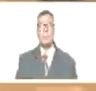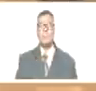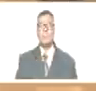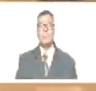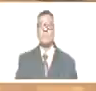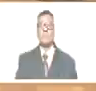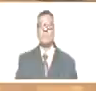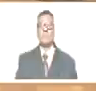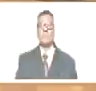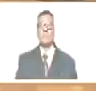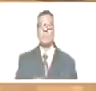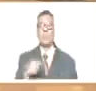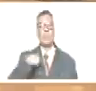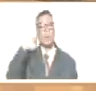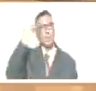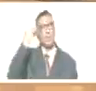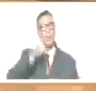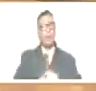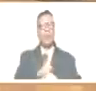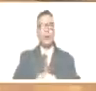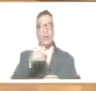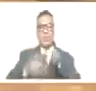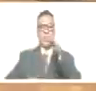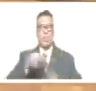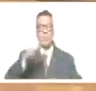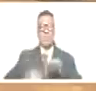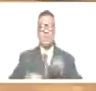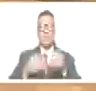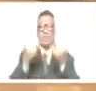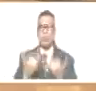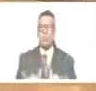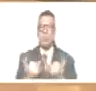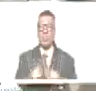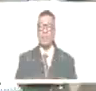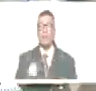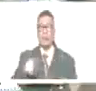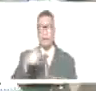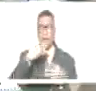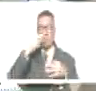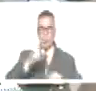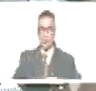Yo creo que es hora de la justicia, ¿verdad? Debe ser hora de la justicia.